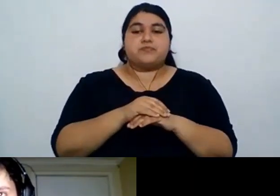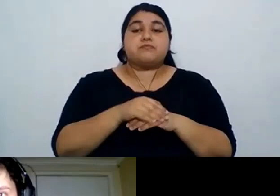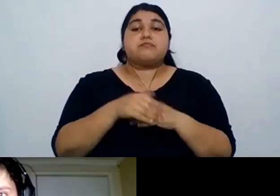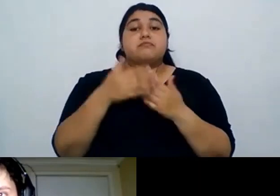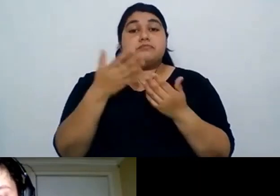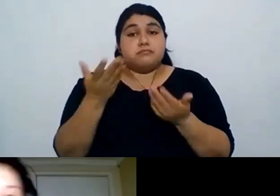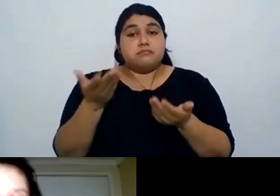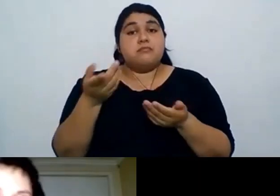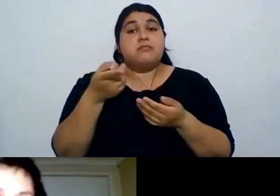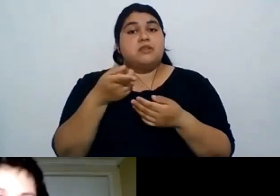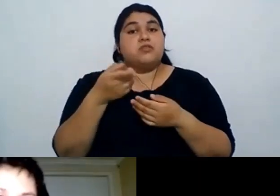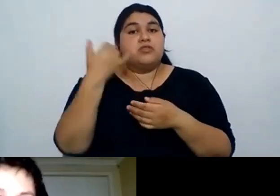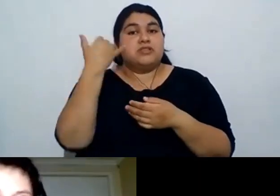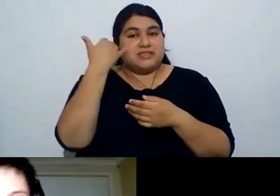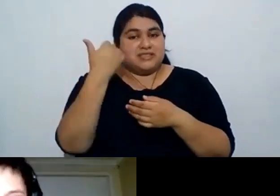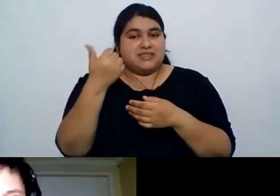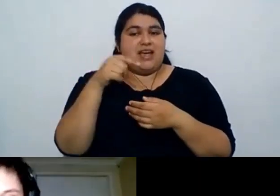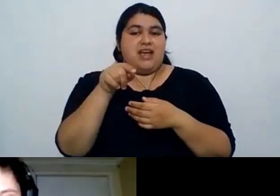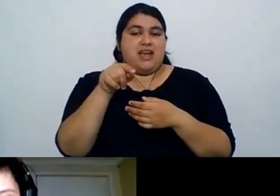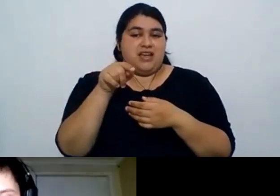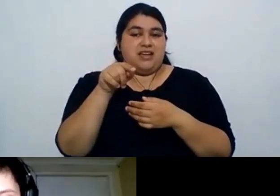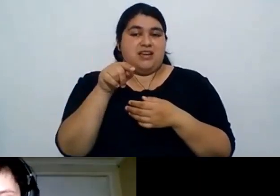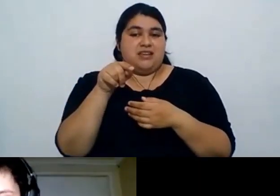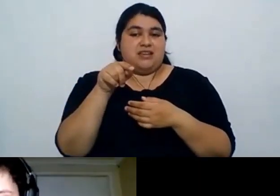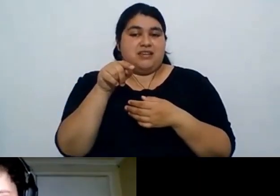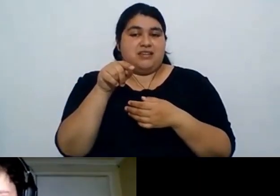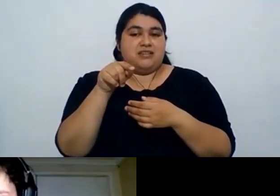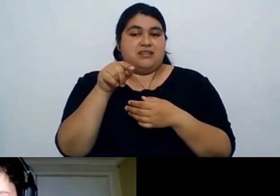Entonces, ya habiéndome presentado,